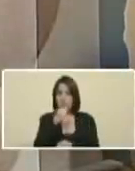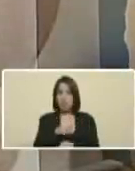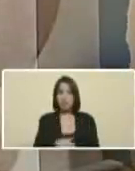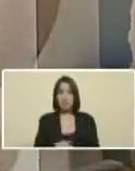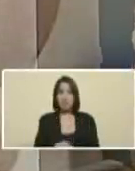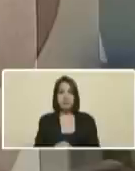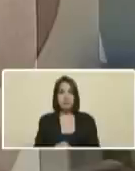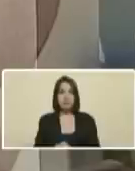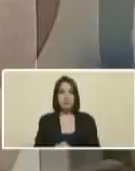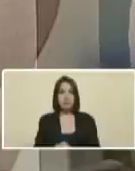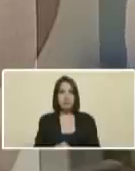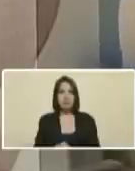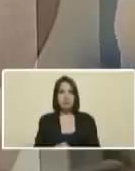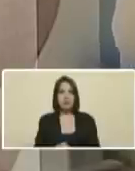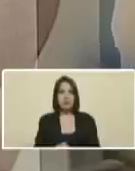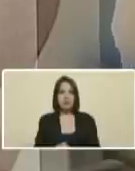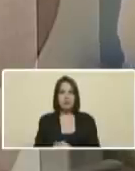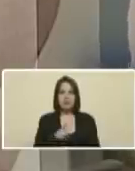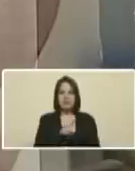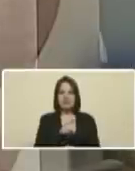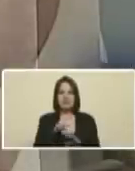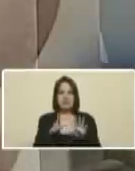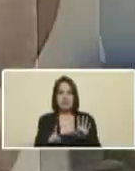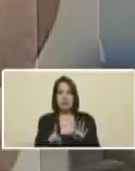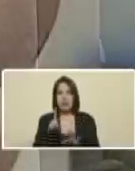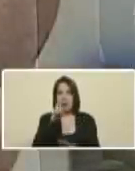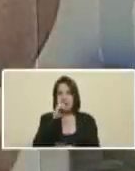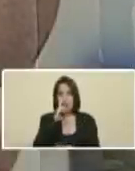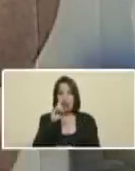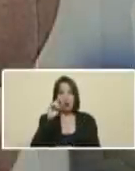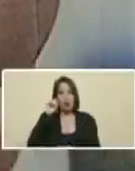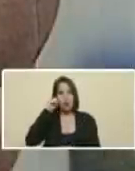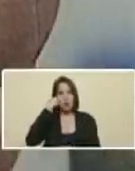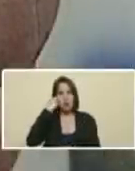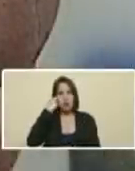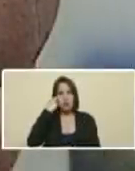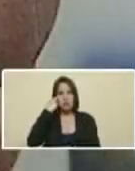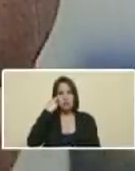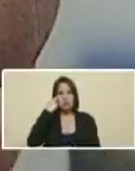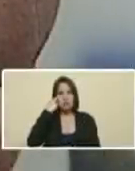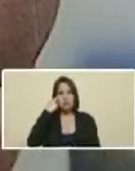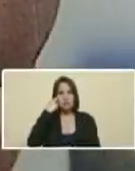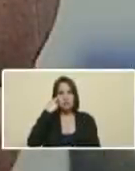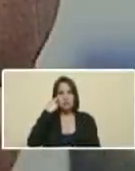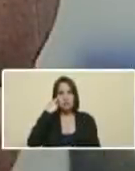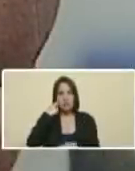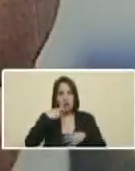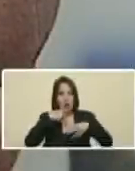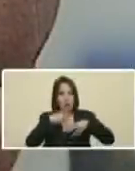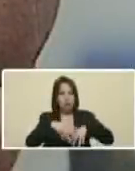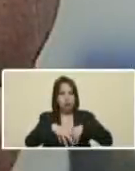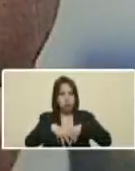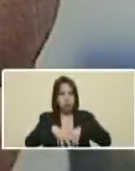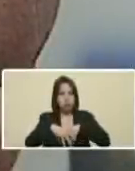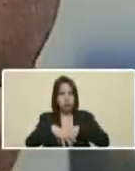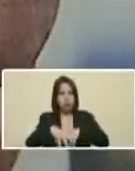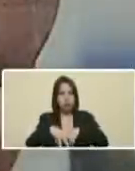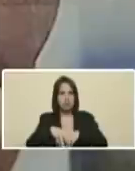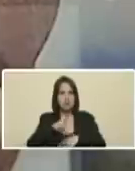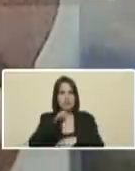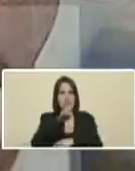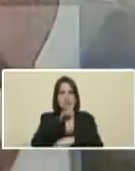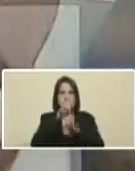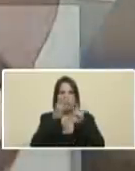con apenas 16 años, recuerdo en una concentración con motivo del 19 de abril de ese